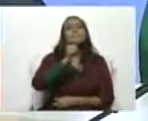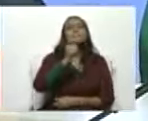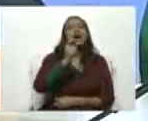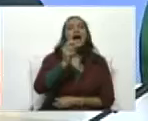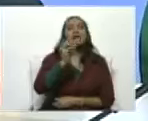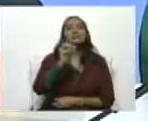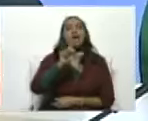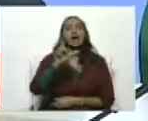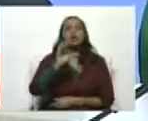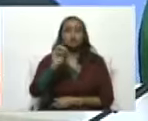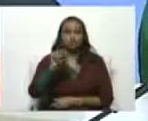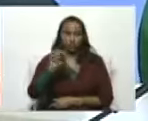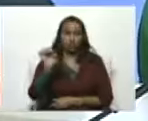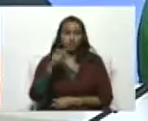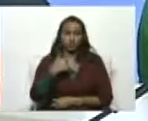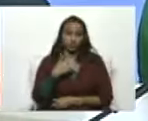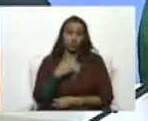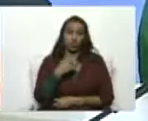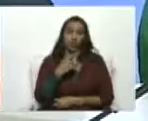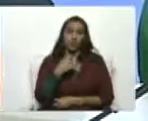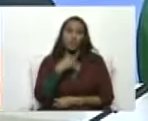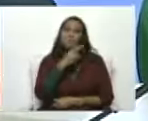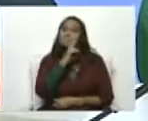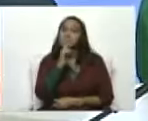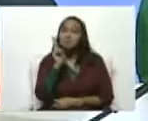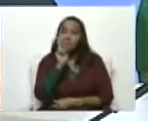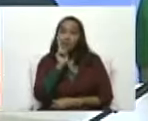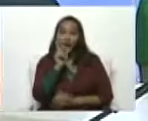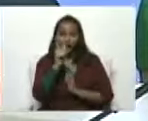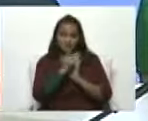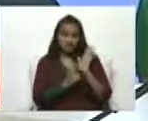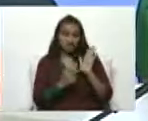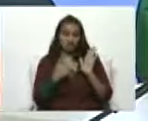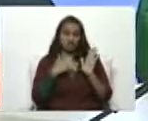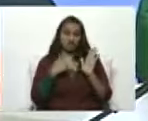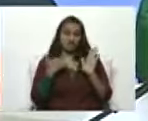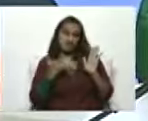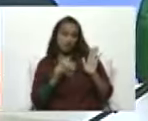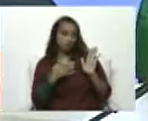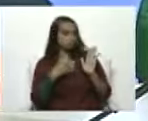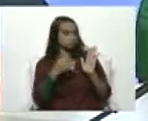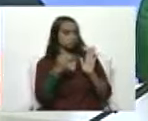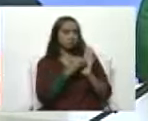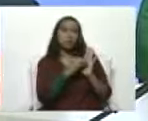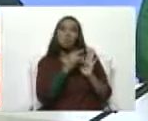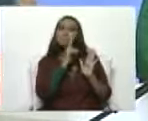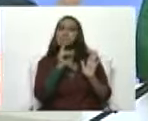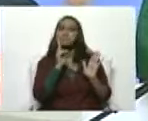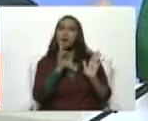Y yo era de mi mamá. Mi mamá me tenía en su lista. Y yo iba, antes yo votaba